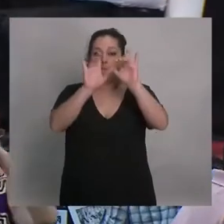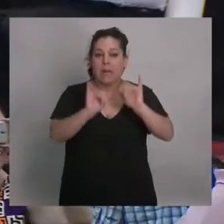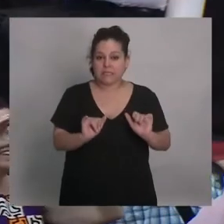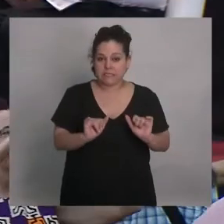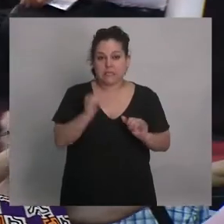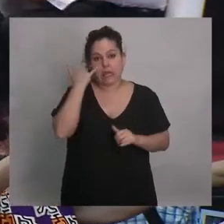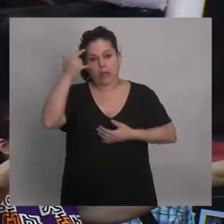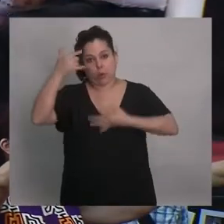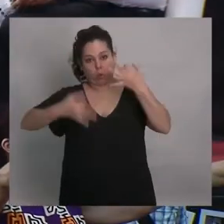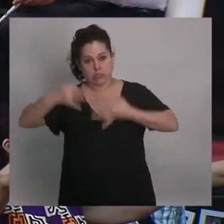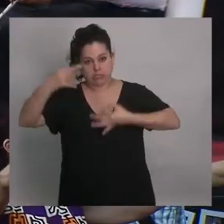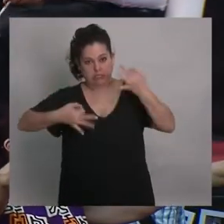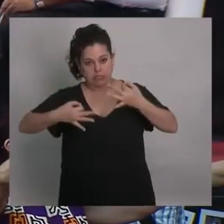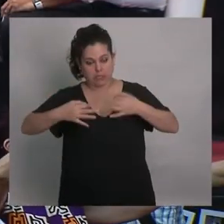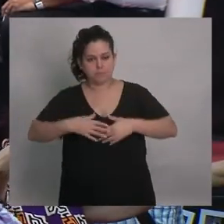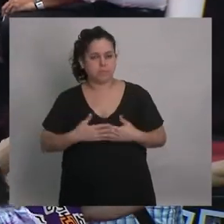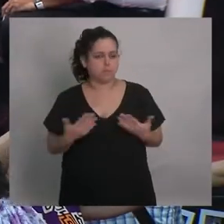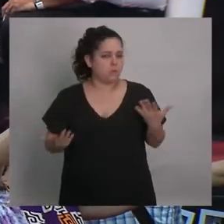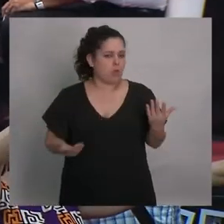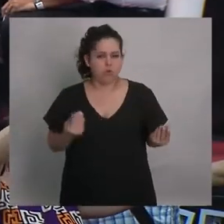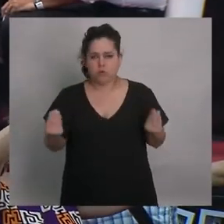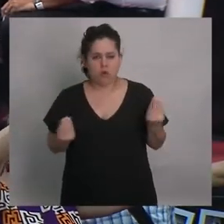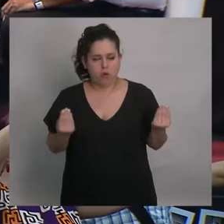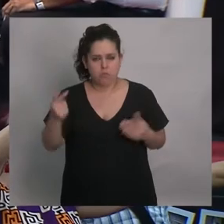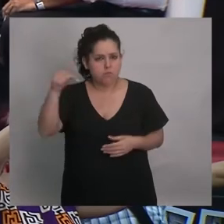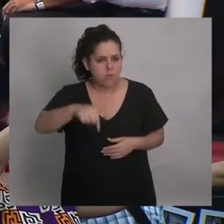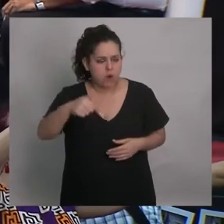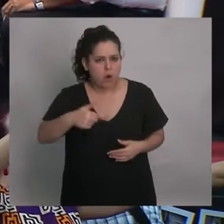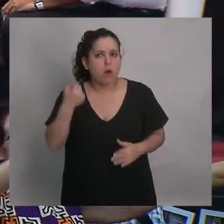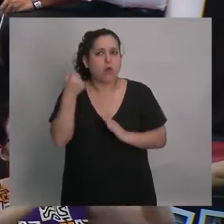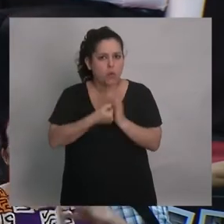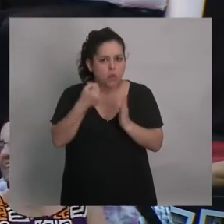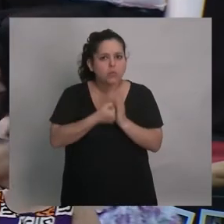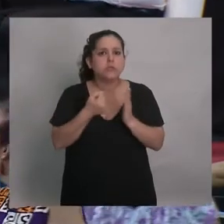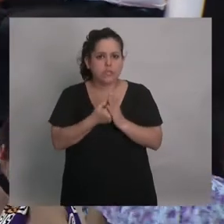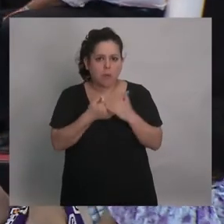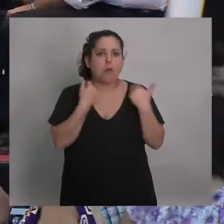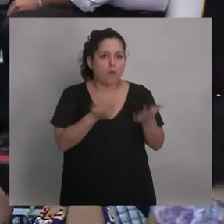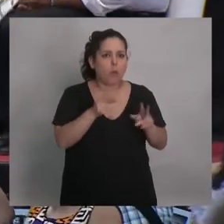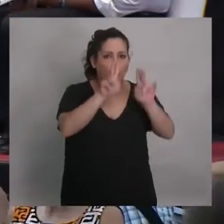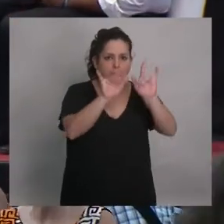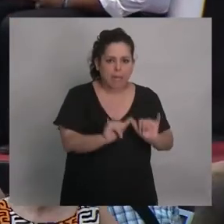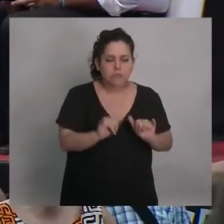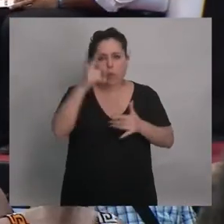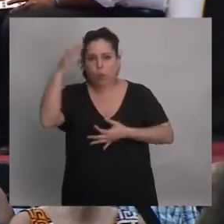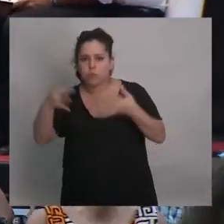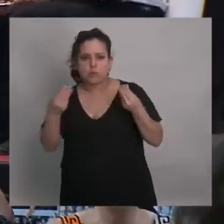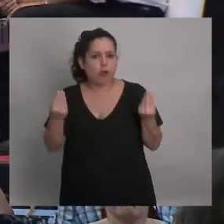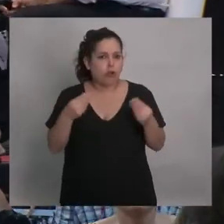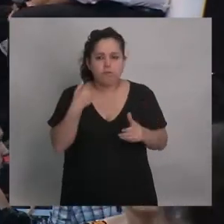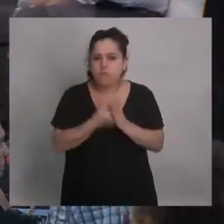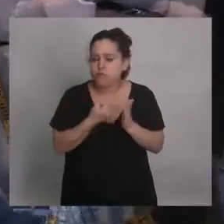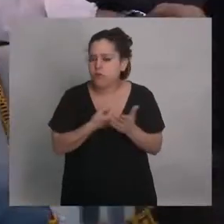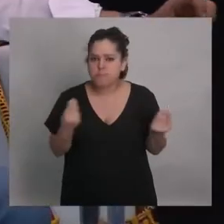como nosotros podríamos hoy luchar por parte de justicia en latinoamérica bueno yo tengo